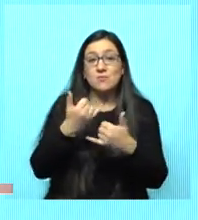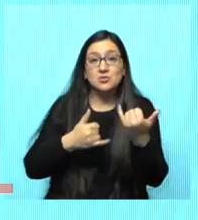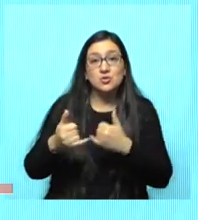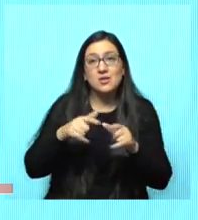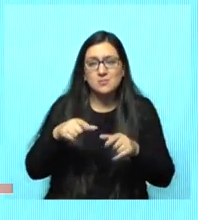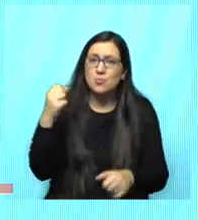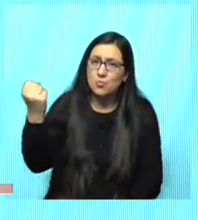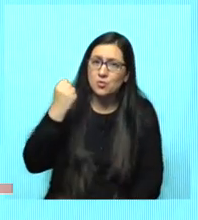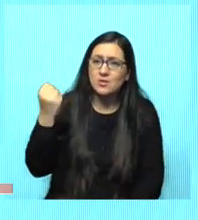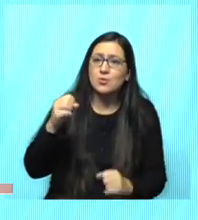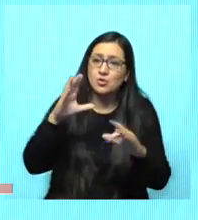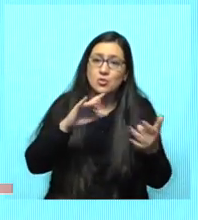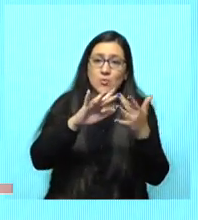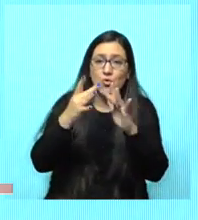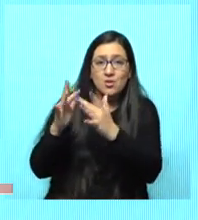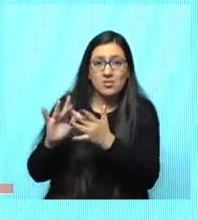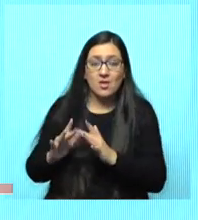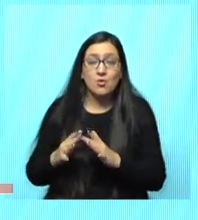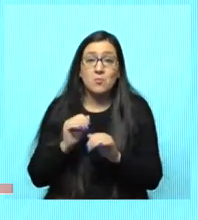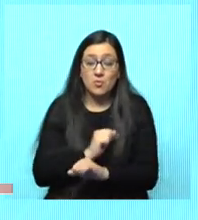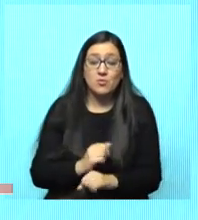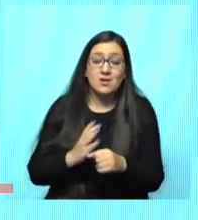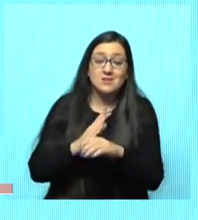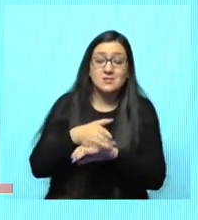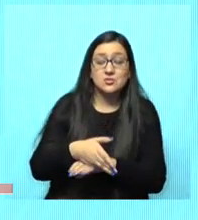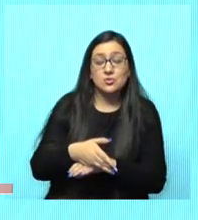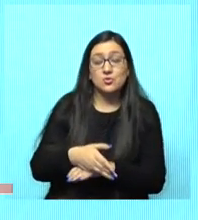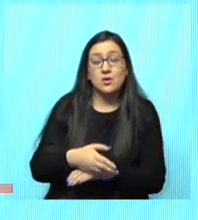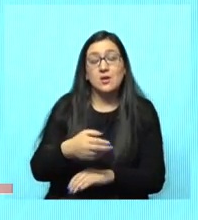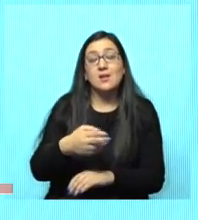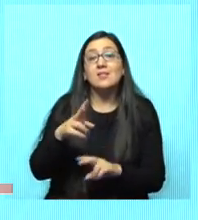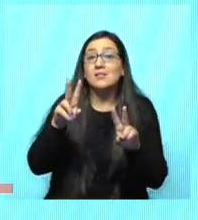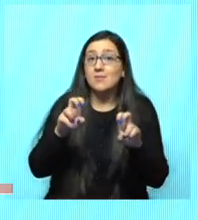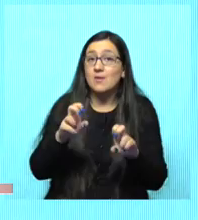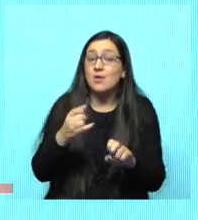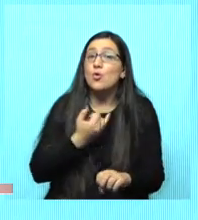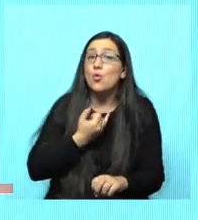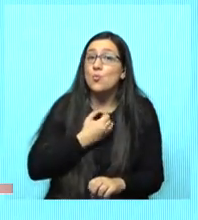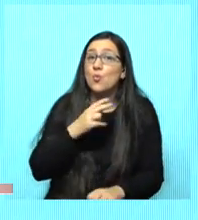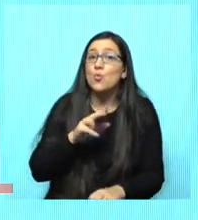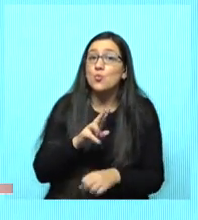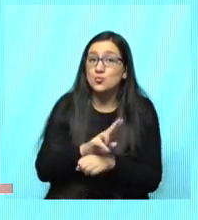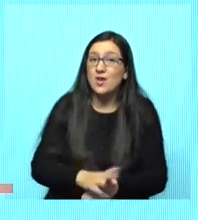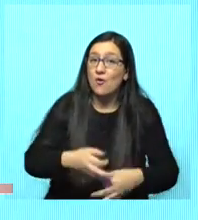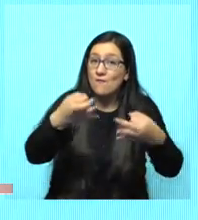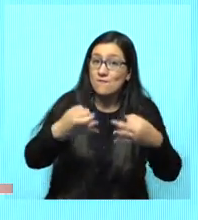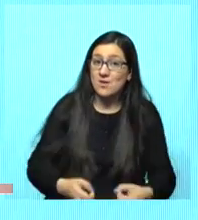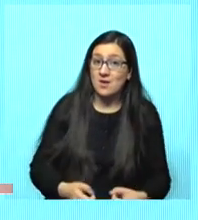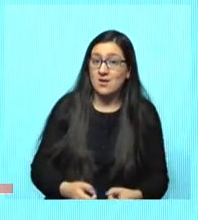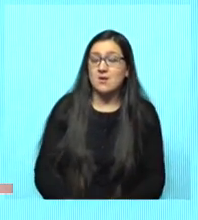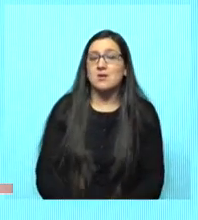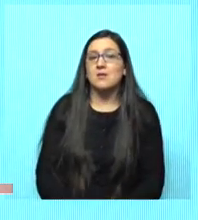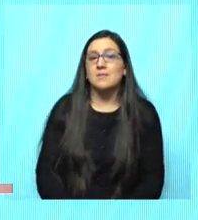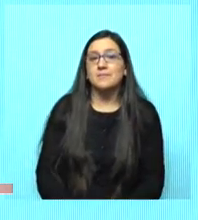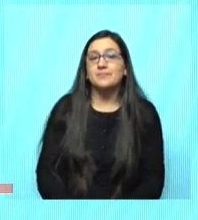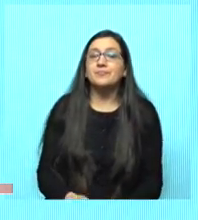todas estamos, podemos tener acceso y el tema es cómo usarlo de buena manera. De igual forma, algo que hay que tener en cuenta,